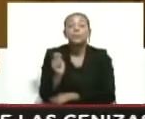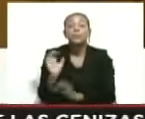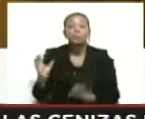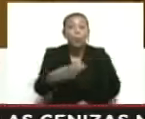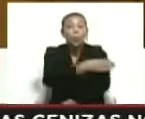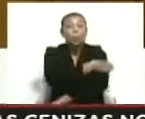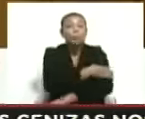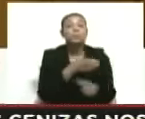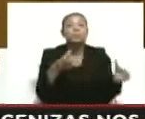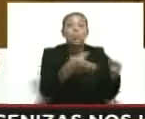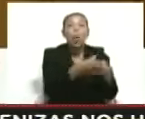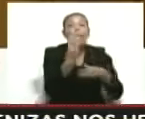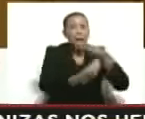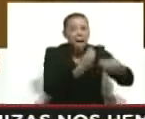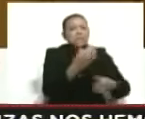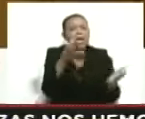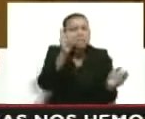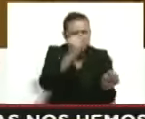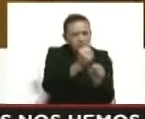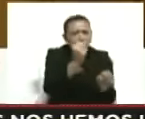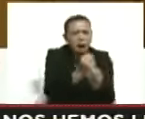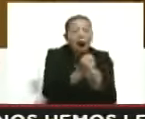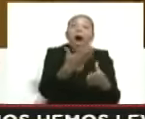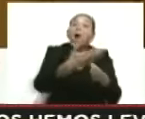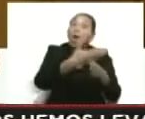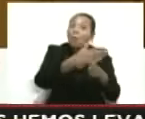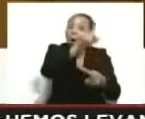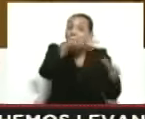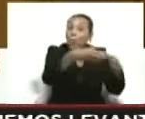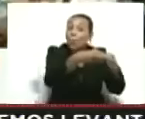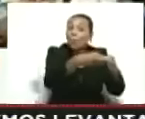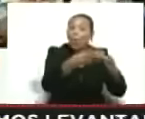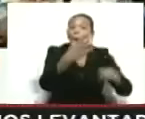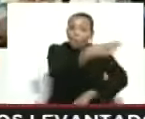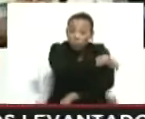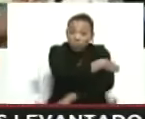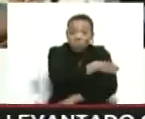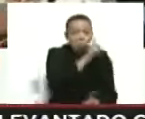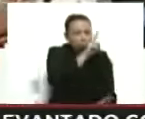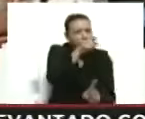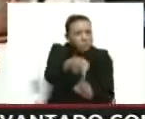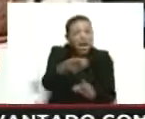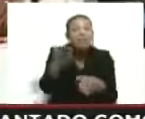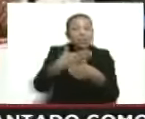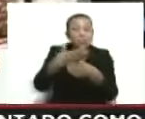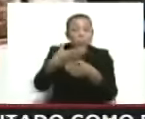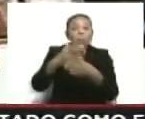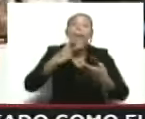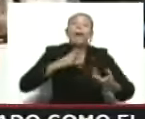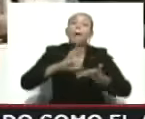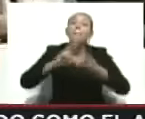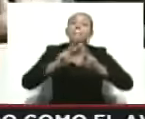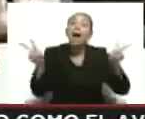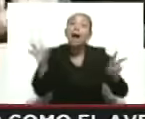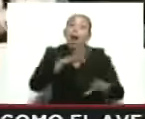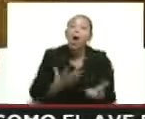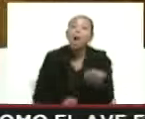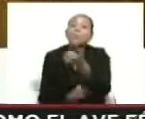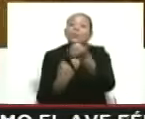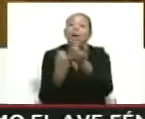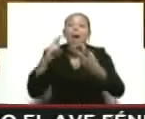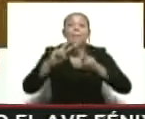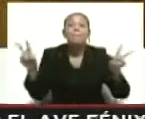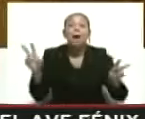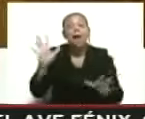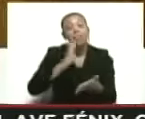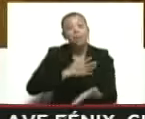aquí hacen vida, han colaborado directamente en la paz y la tranquilidad de este país. Y